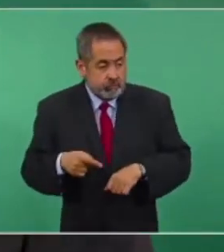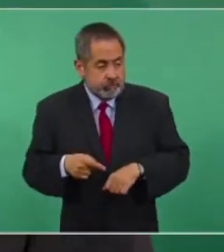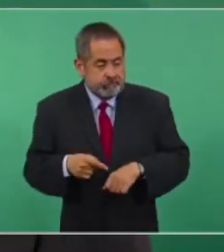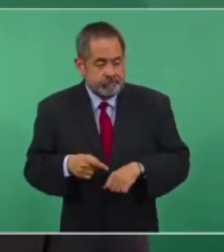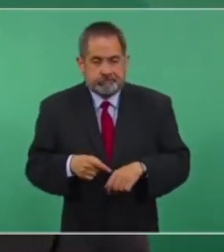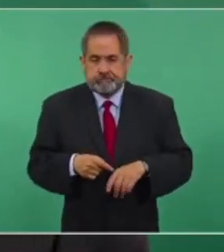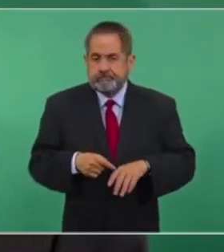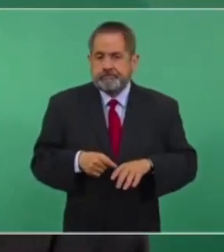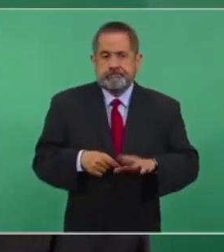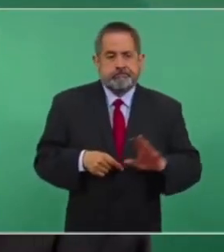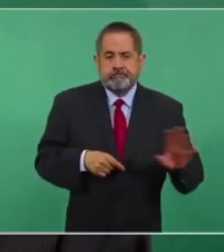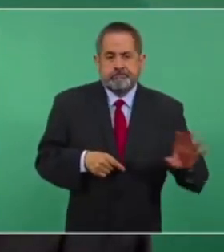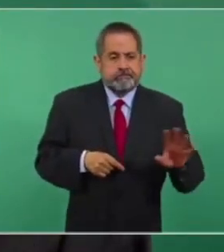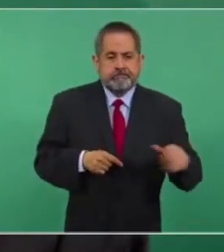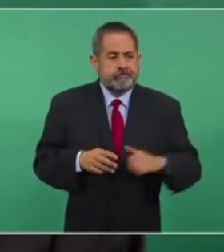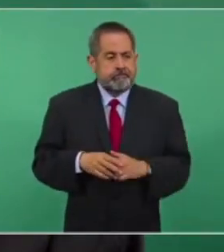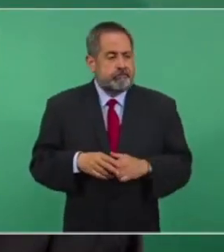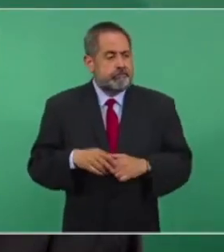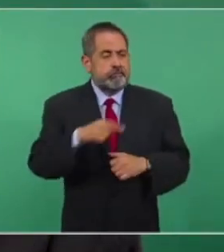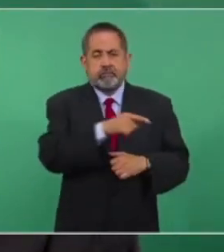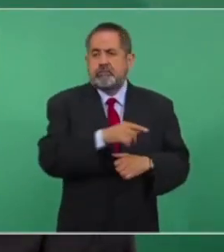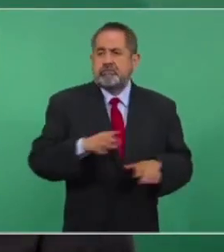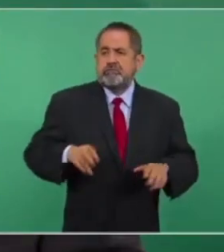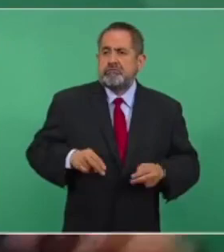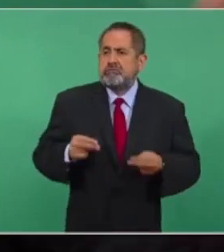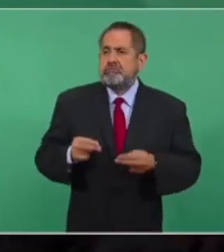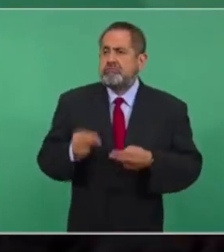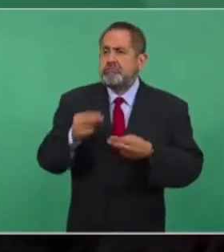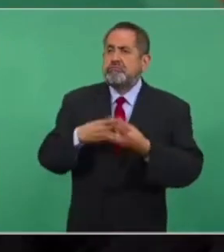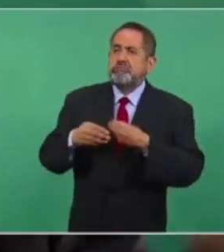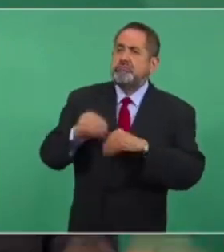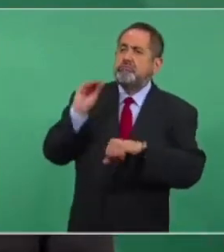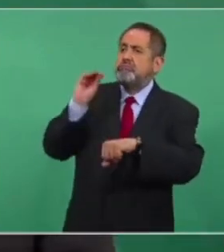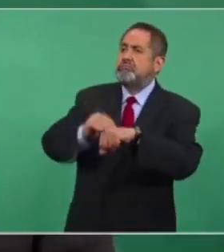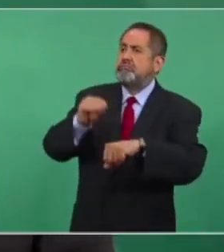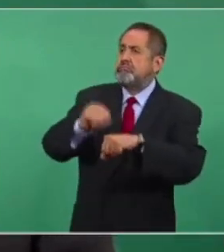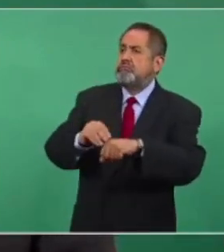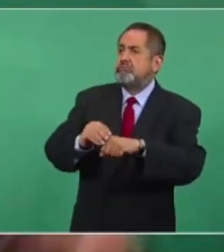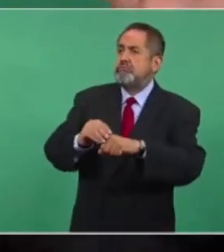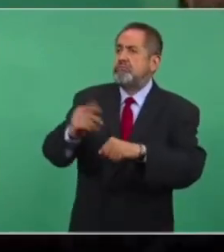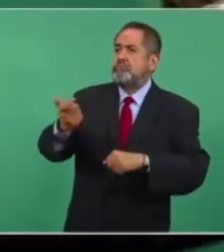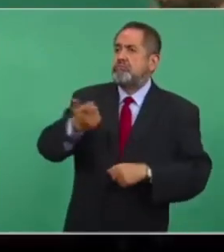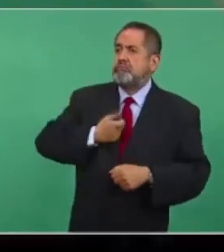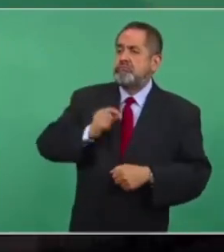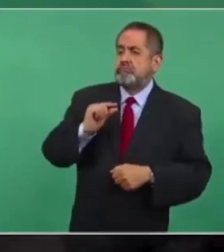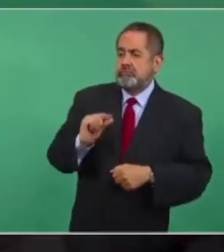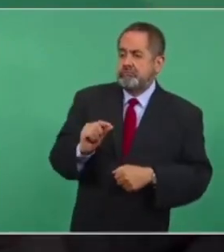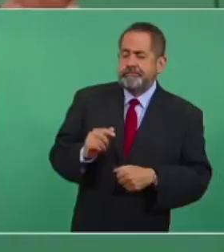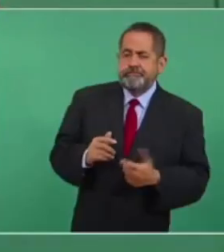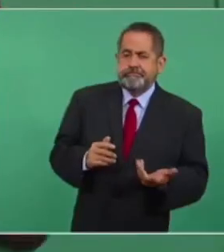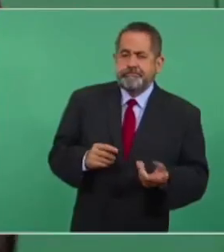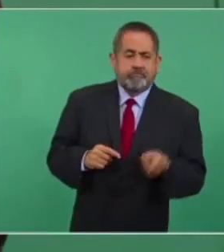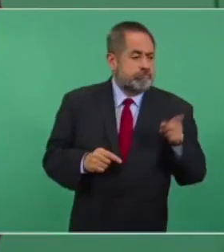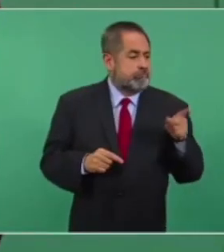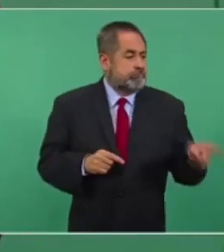porque no les va a resultar rentable, porque ustedes buscan